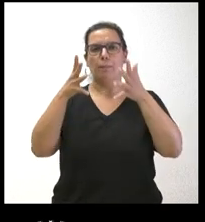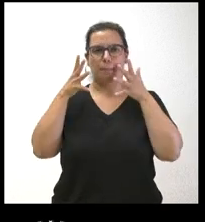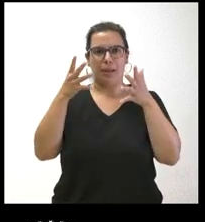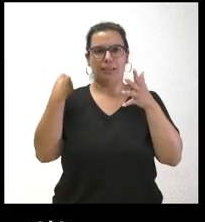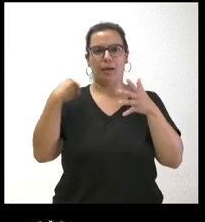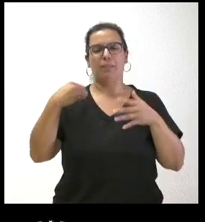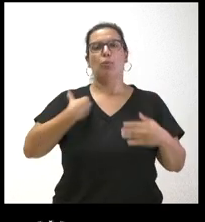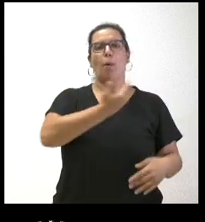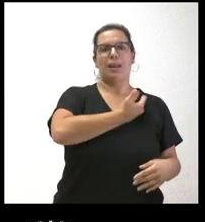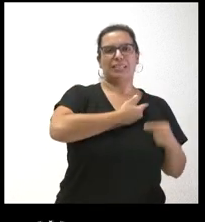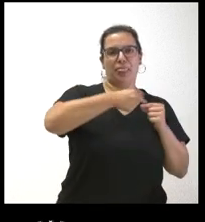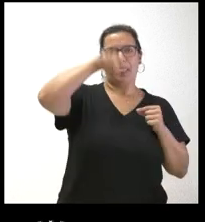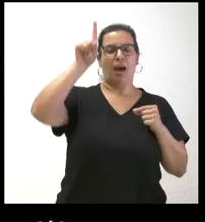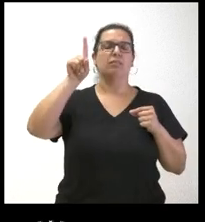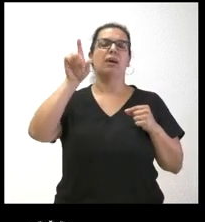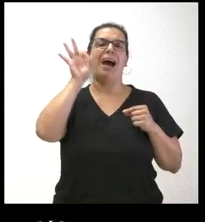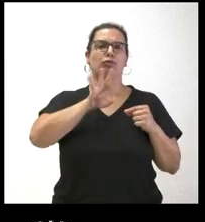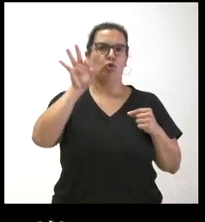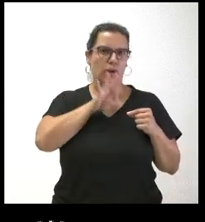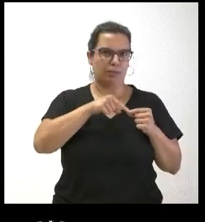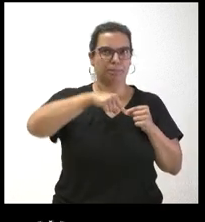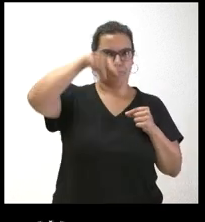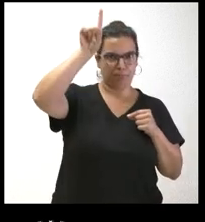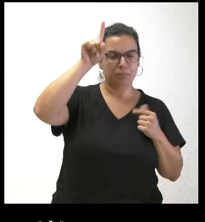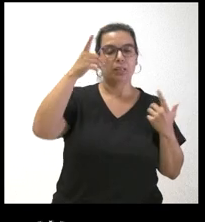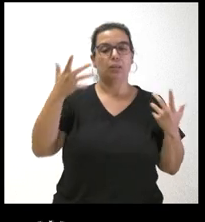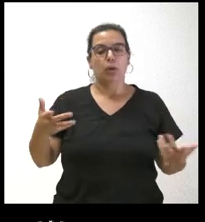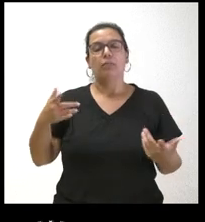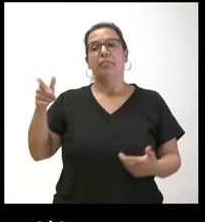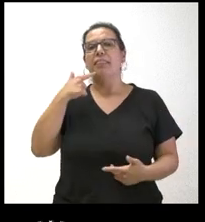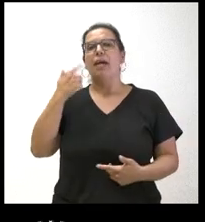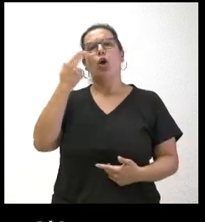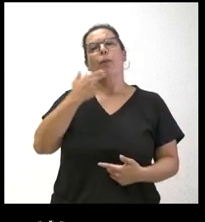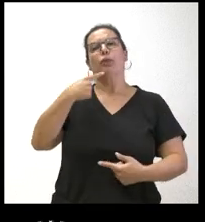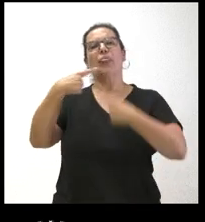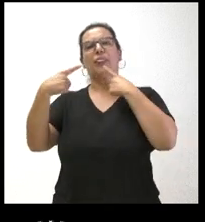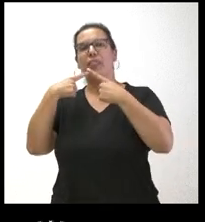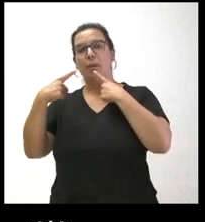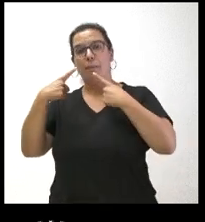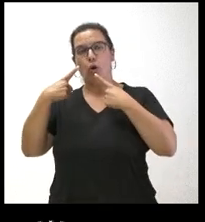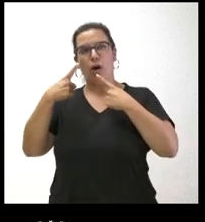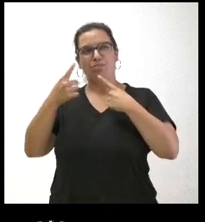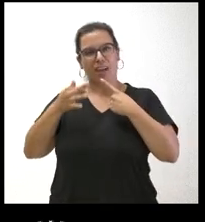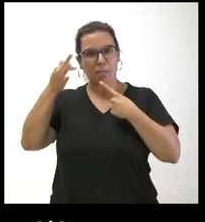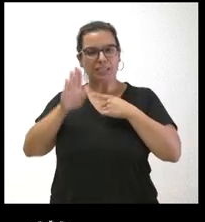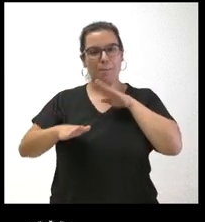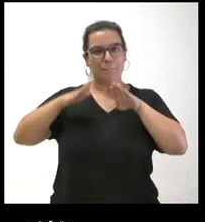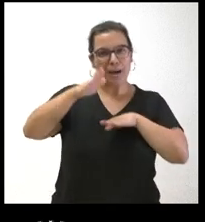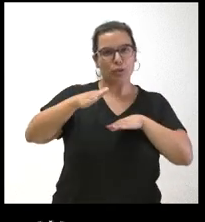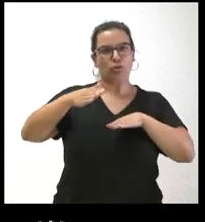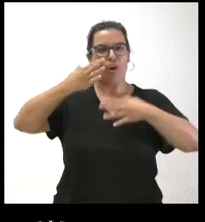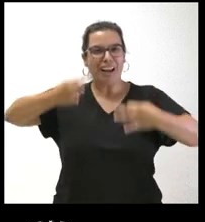plasencias astorga me gustaría conocer si aparte de este compromiso verbal Bueno pues si se ha dado algún paso más